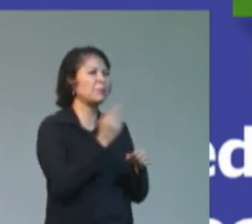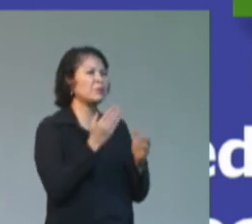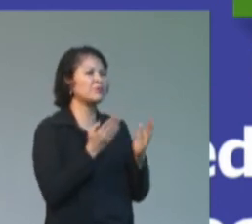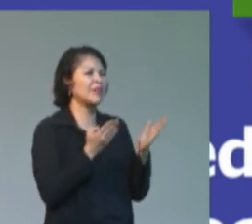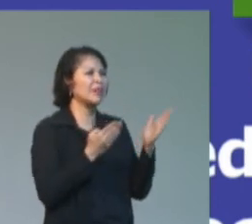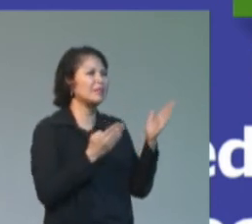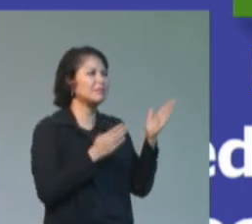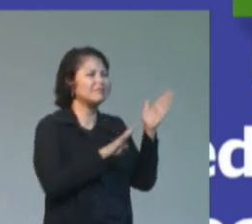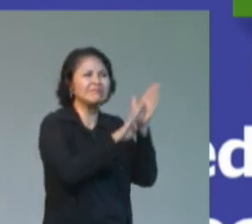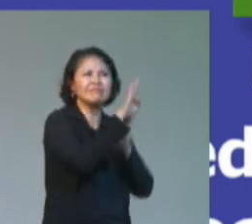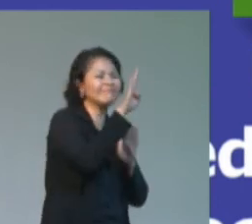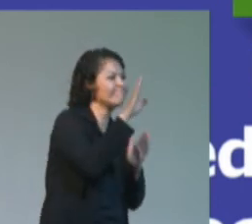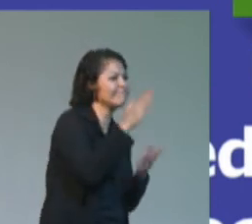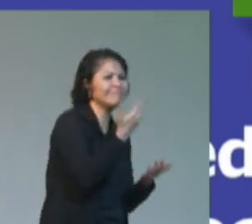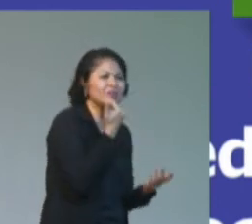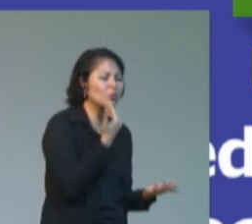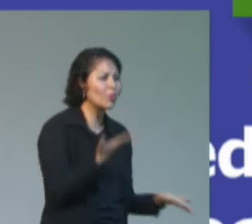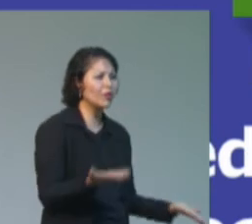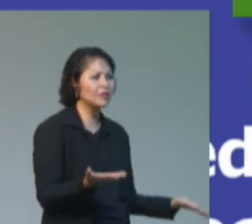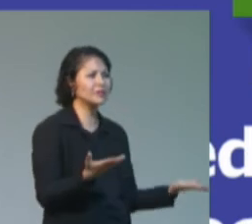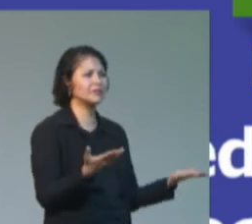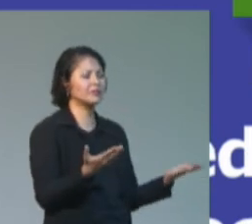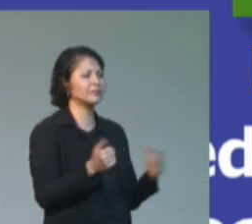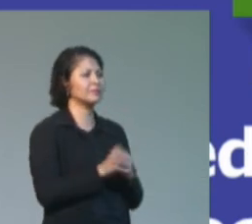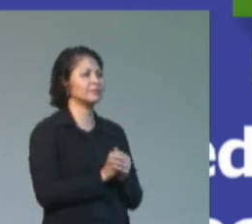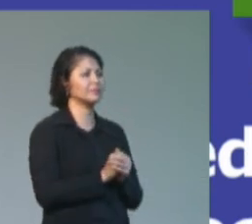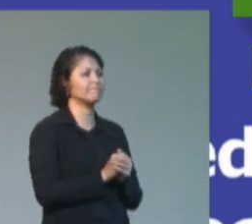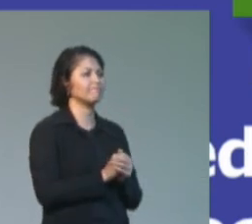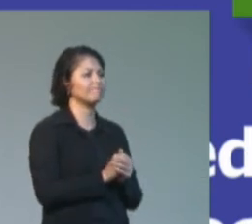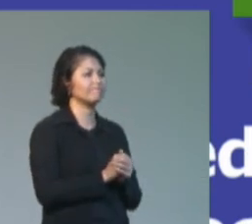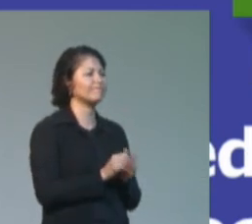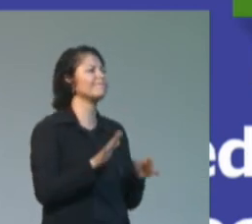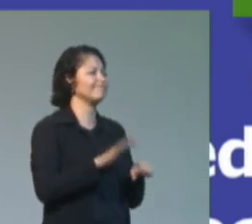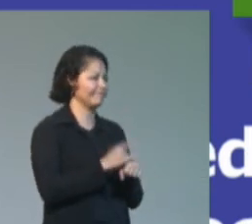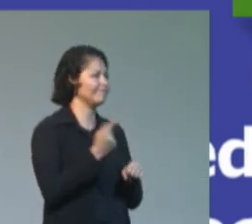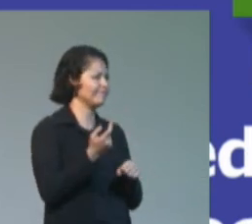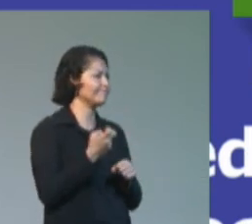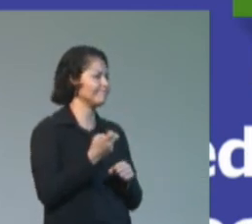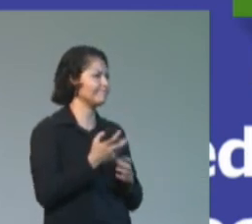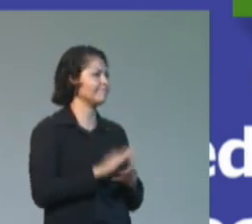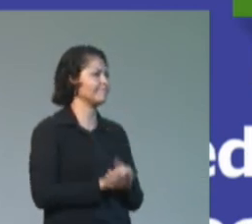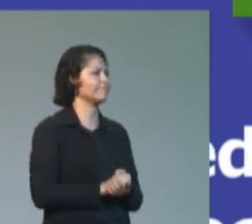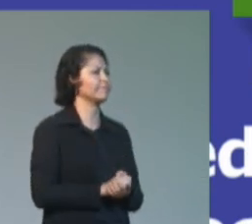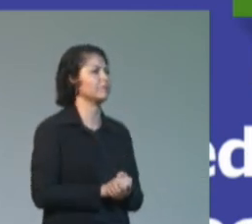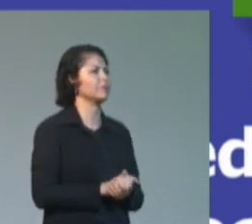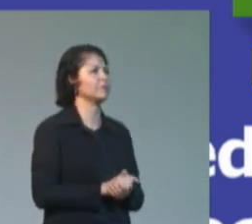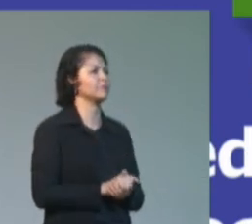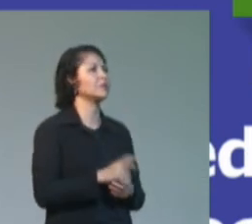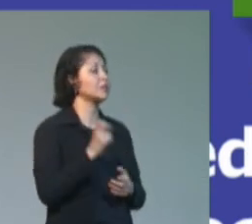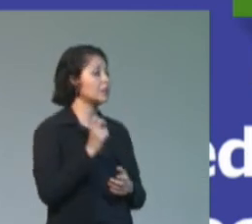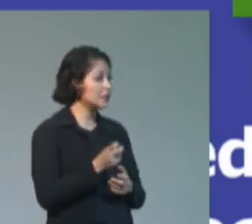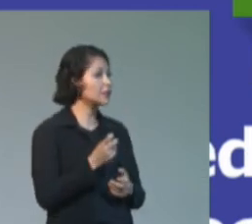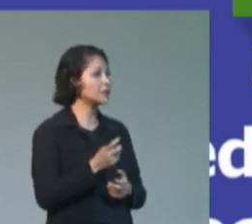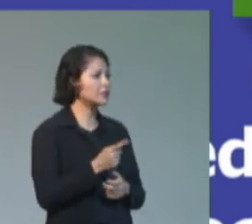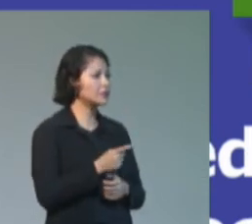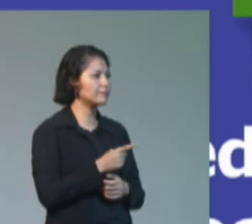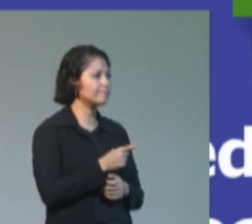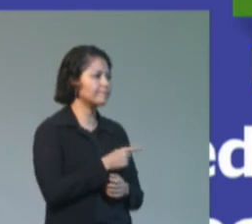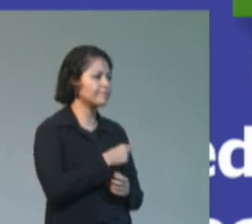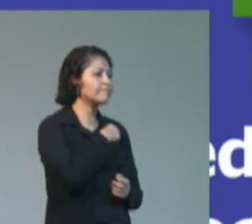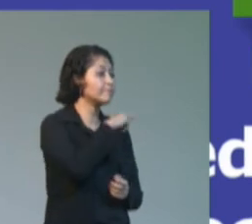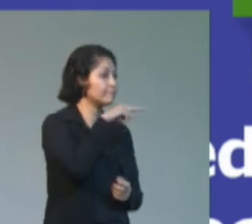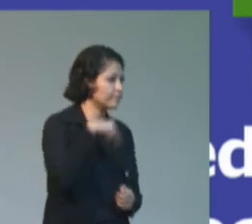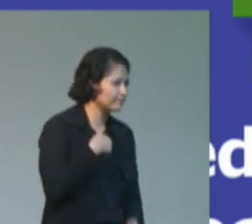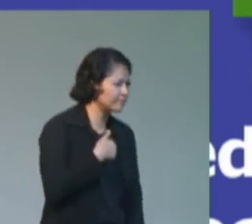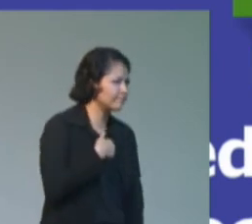calidad como en un momento digamos se pensaba y ante eso yo creo que tenemos que hacernos una serie de